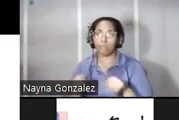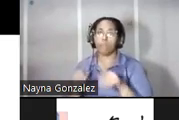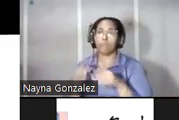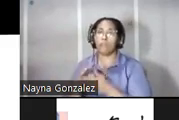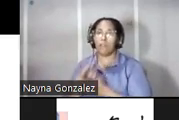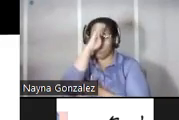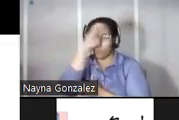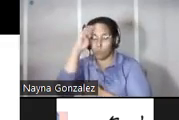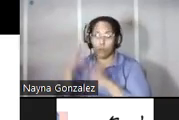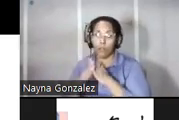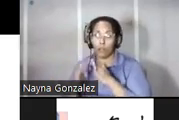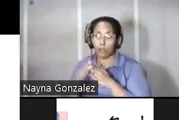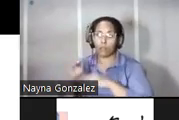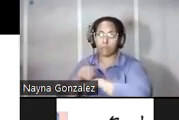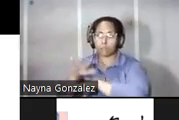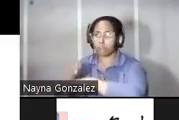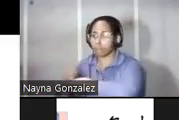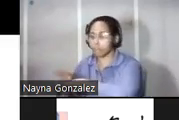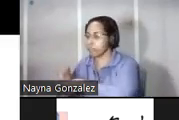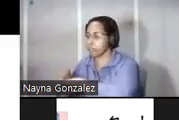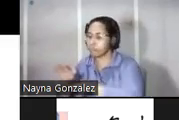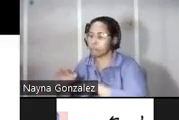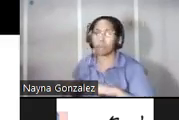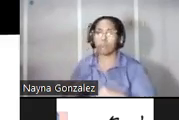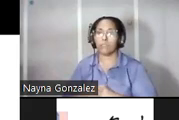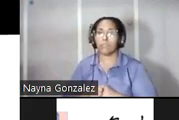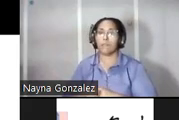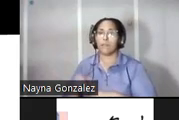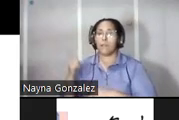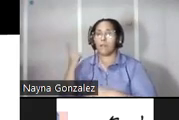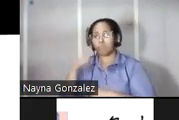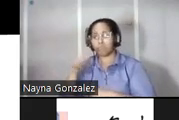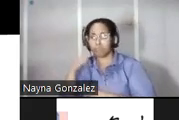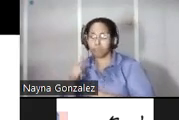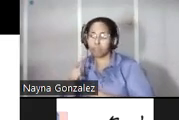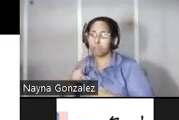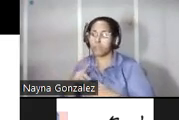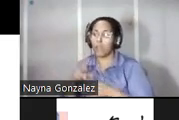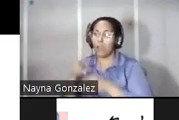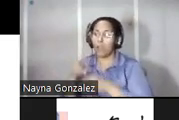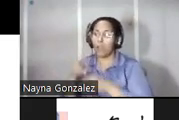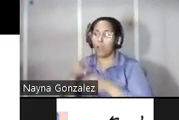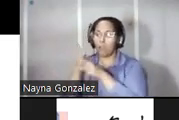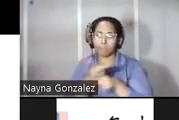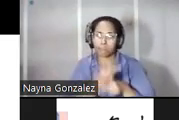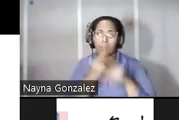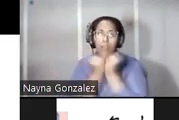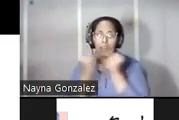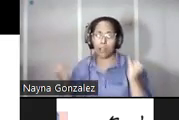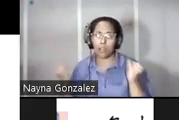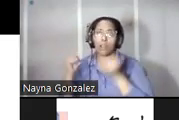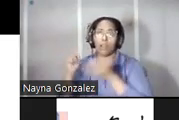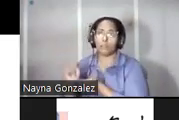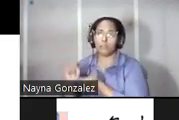enfermos en sus hogares y se orientara a las familias sobre las precauciones a tomar en cuanto al aislamiento y